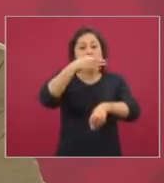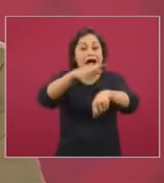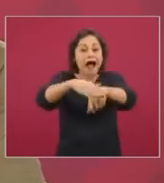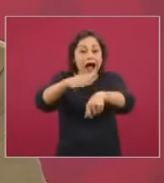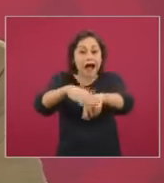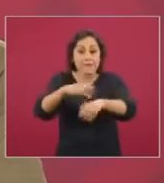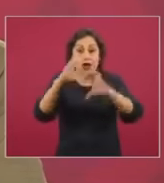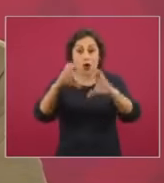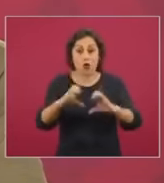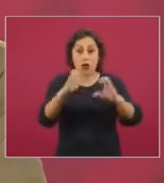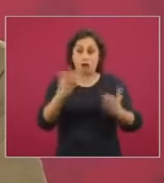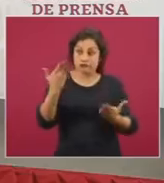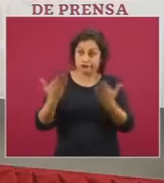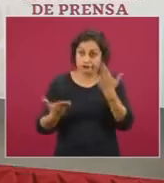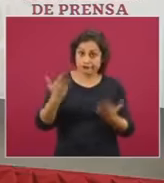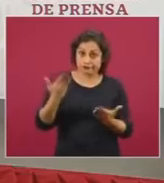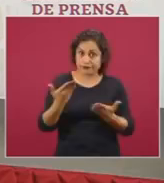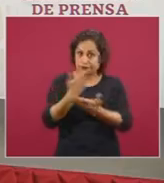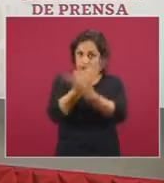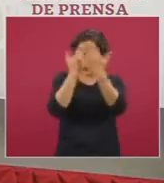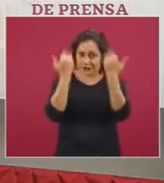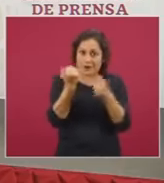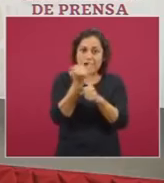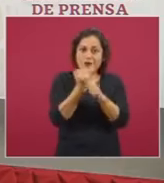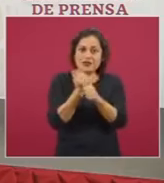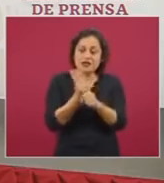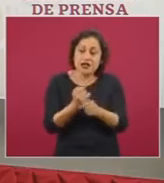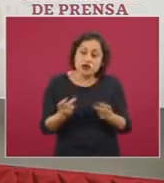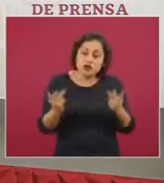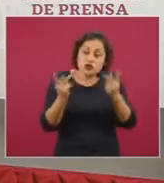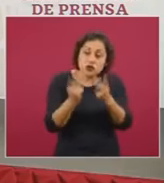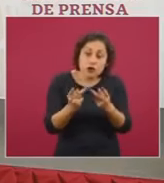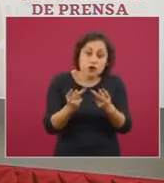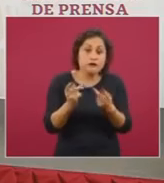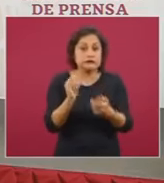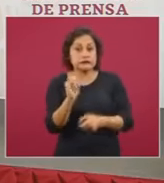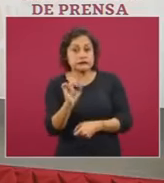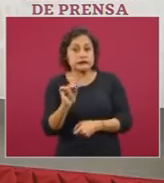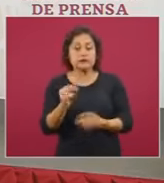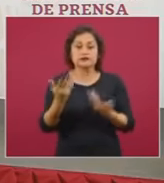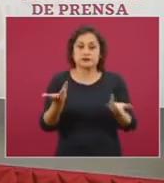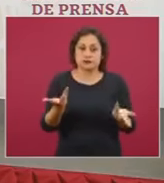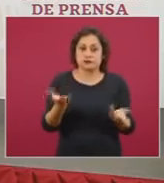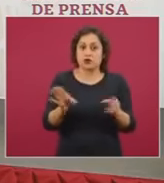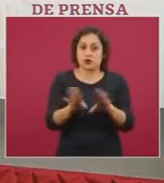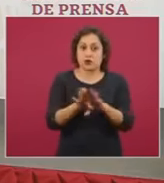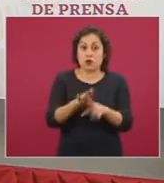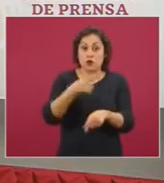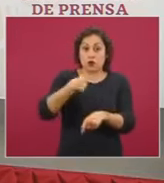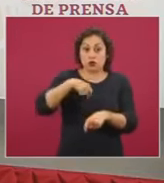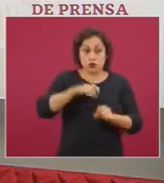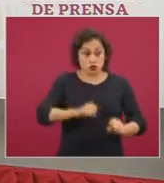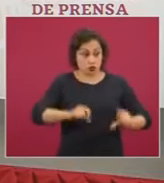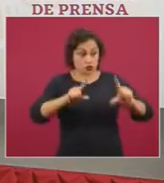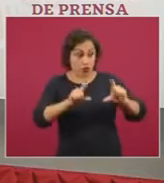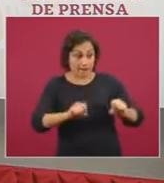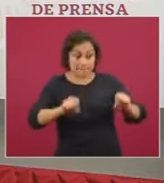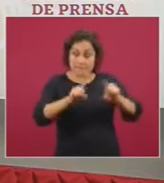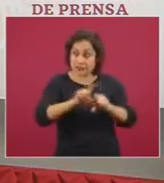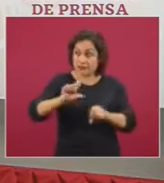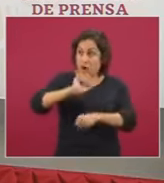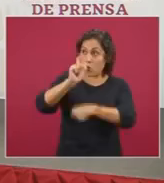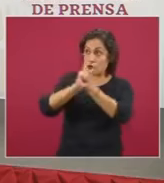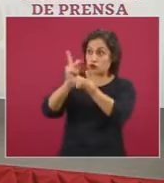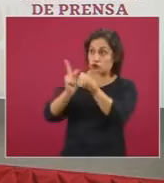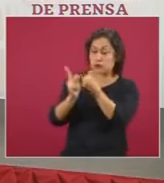son estandarizadas, son las mismas, son muy difíciles de hacer, ¿no? Si tuviéramos este tipo de base de datos para otros países, donde tenemos